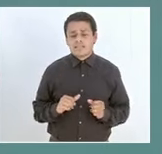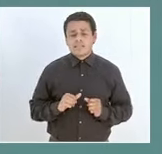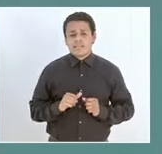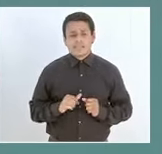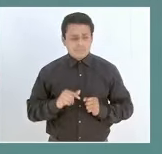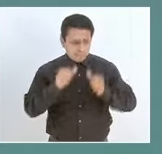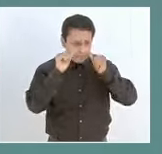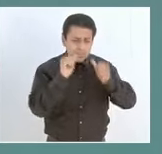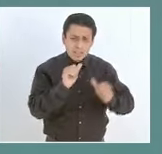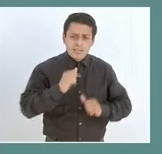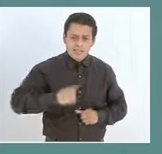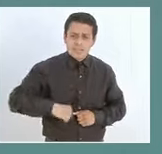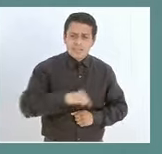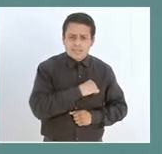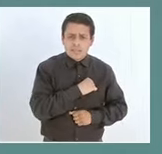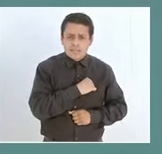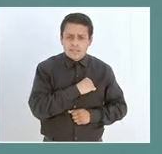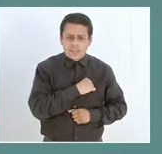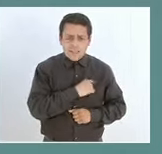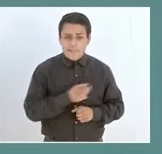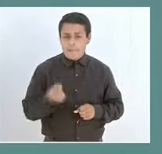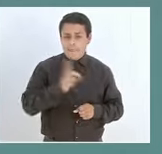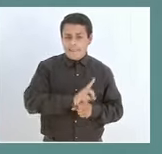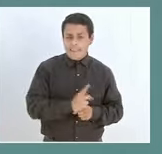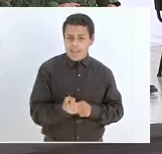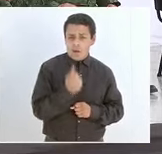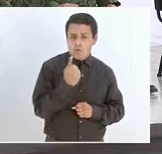Desde el primer día